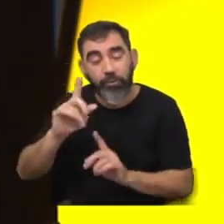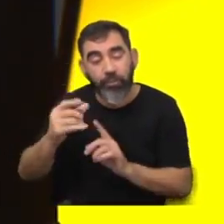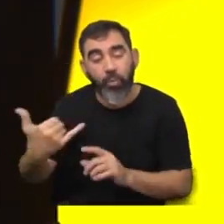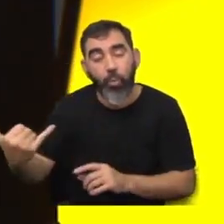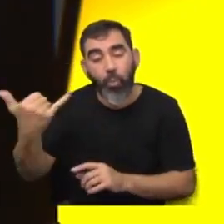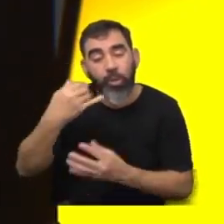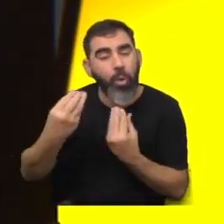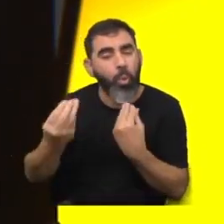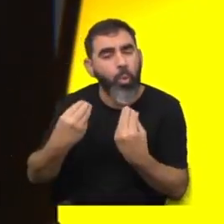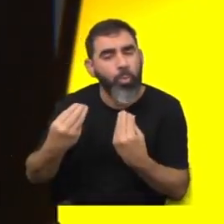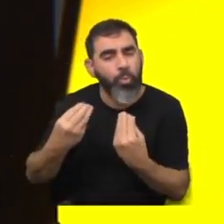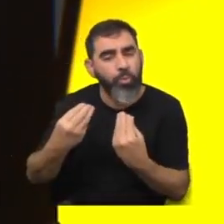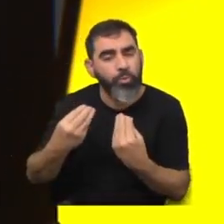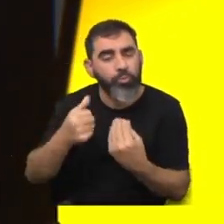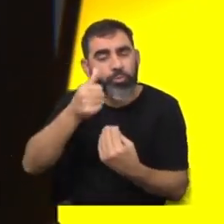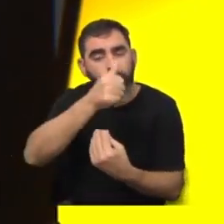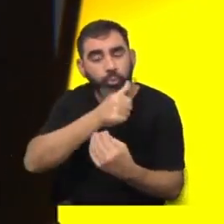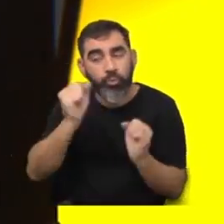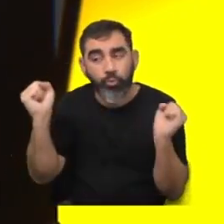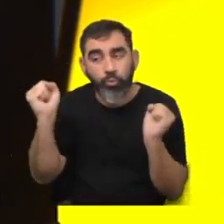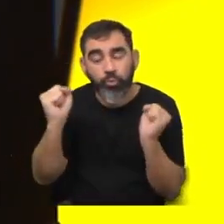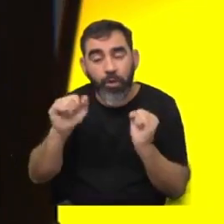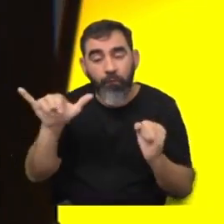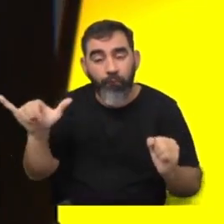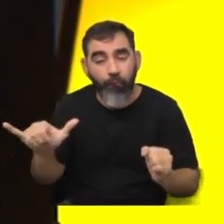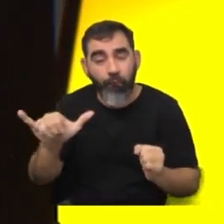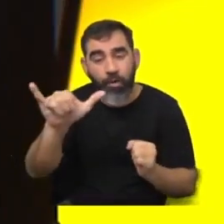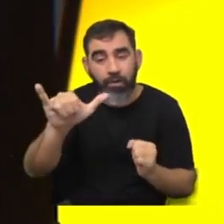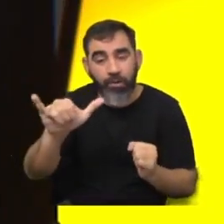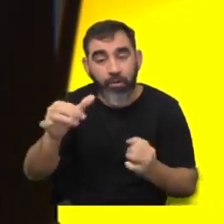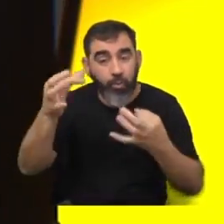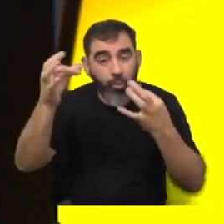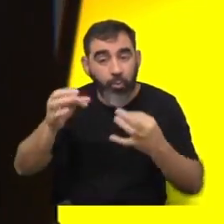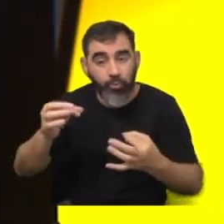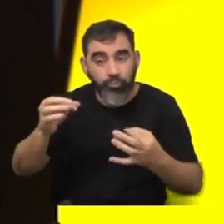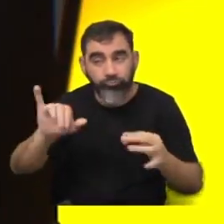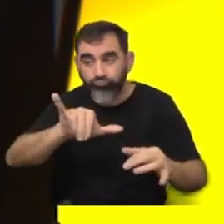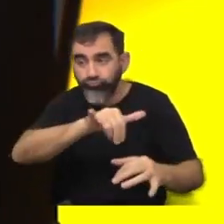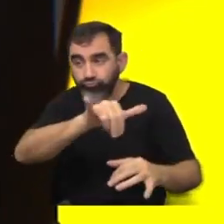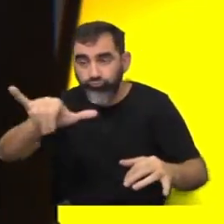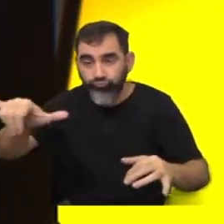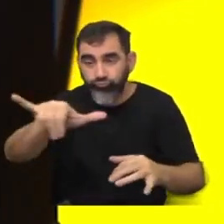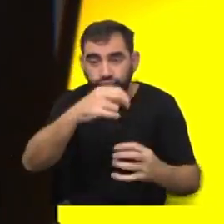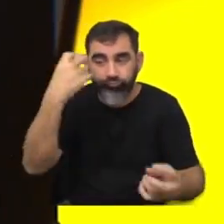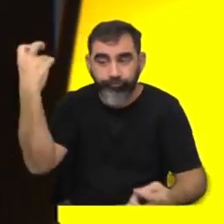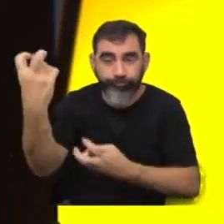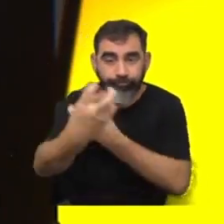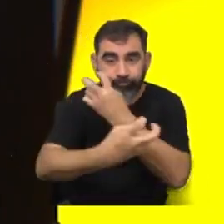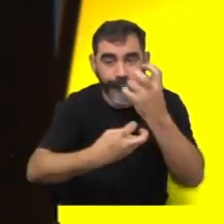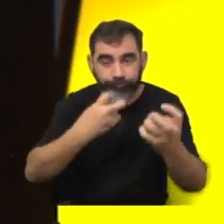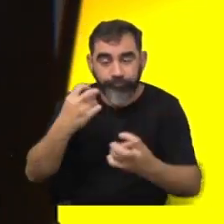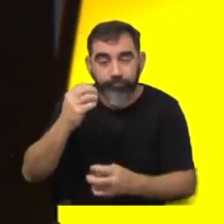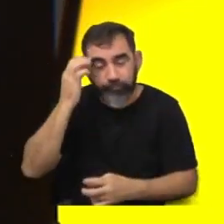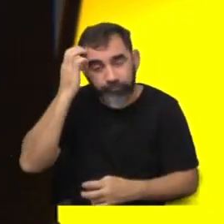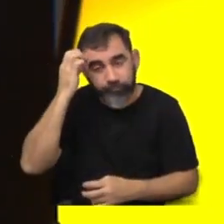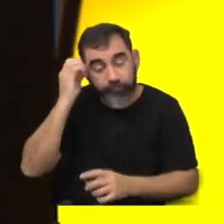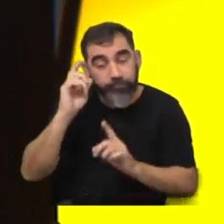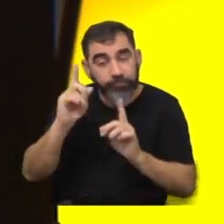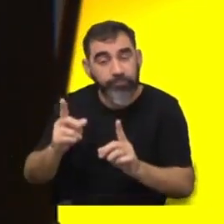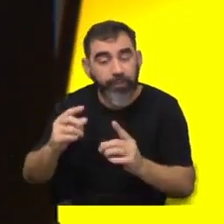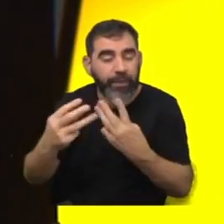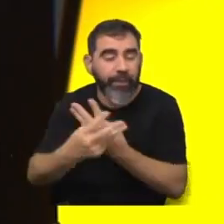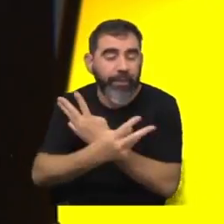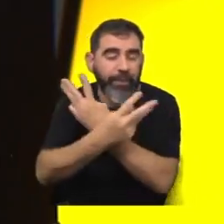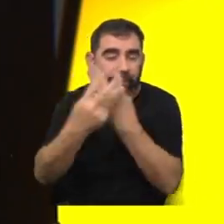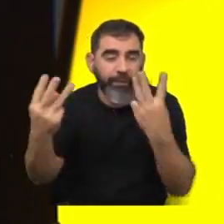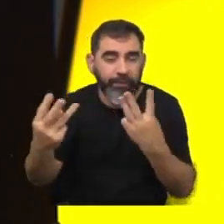cuenta, bueno, cómo superar ese miedo a volar cuando estamos atravesando una zona de turbulencias en el avión y también, bueno, en forma general.